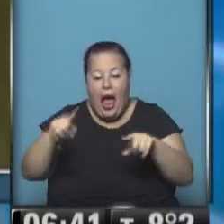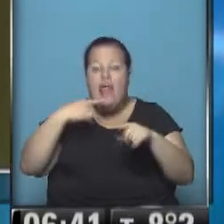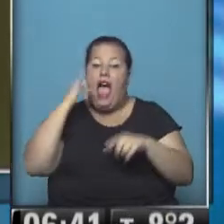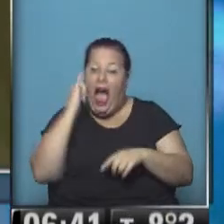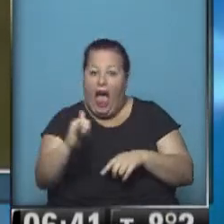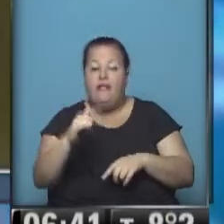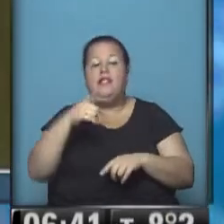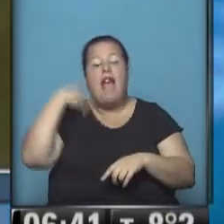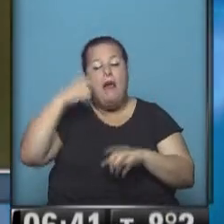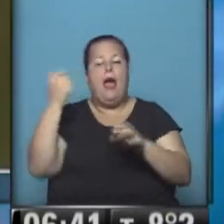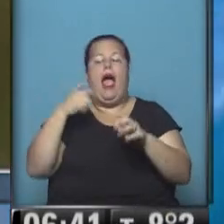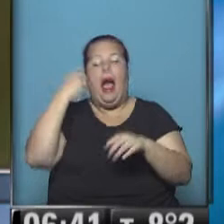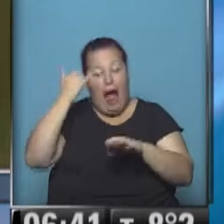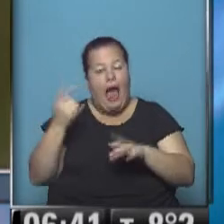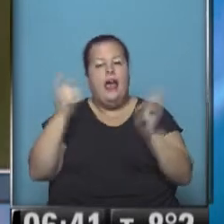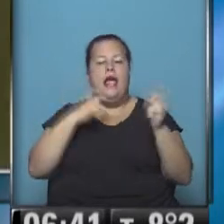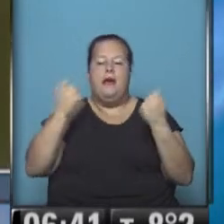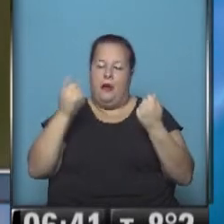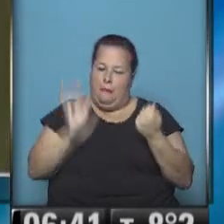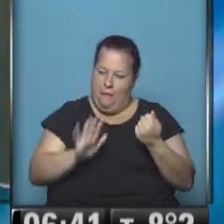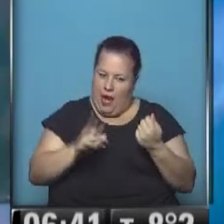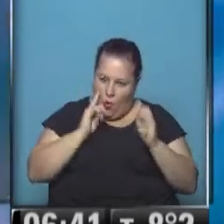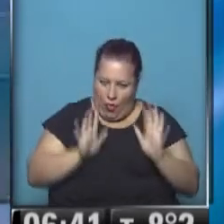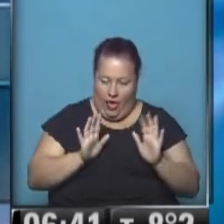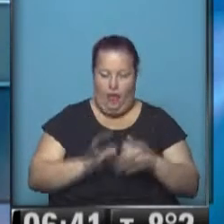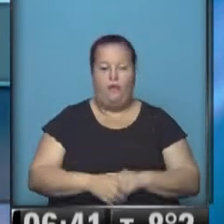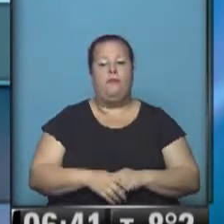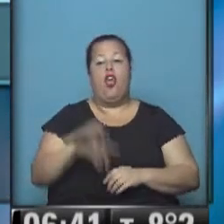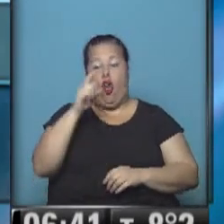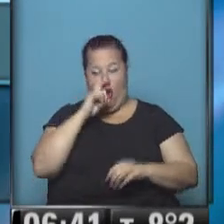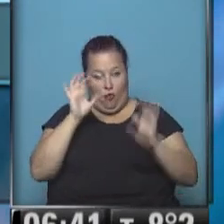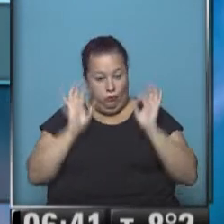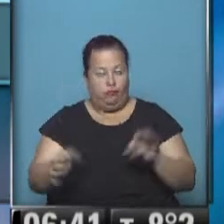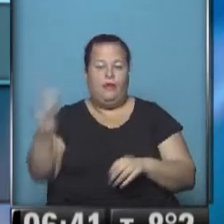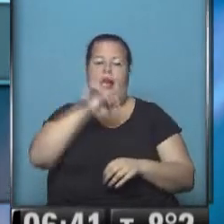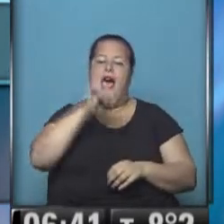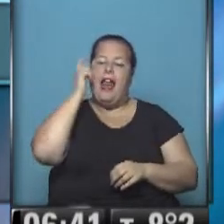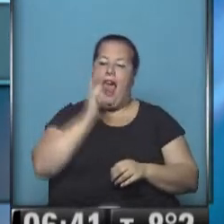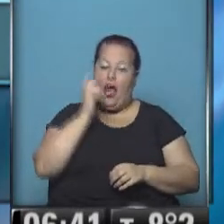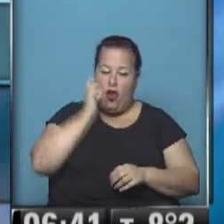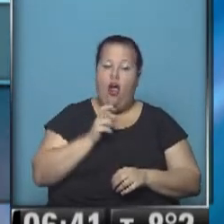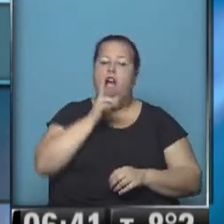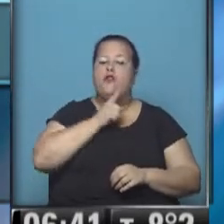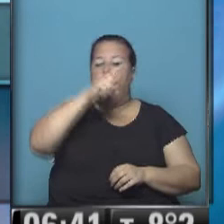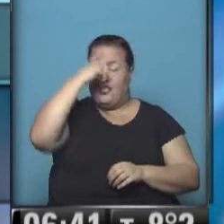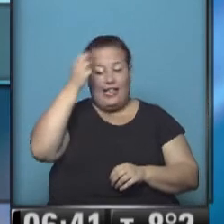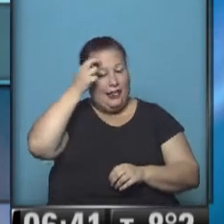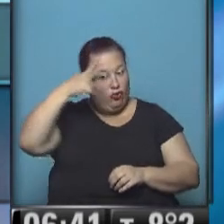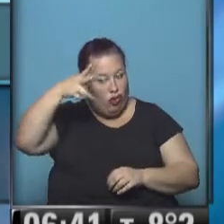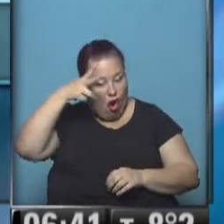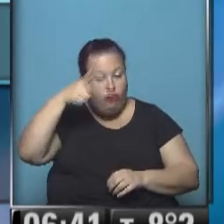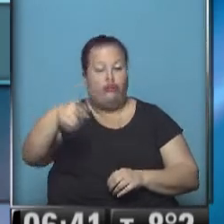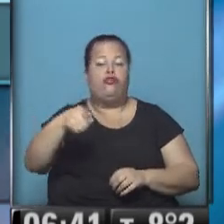indica que hay que definir la velocidad y alerta sobre estas situaciones de corriente nos vamos a la rioja ruta nacional 38